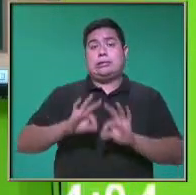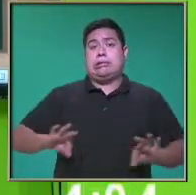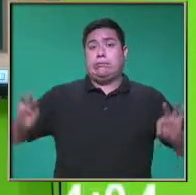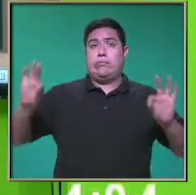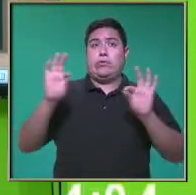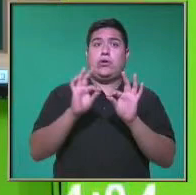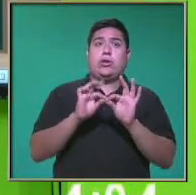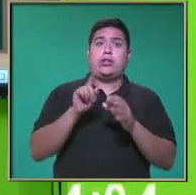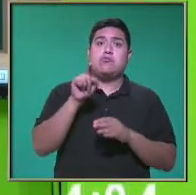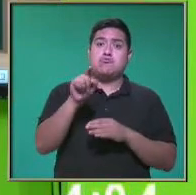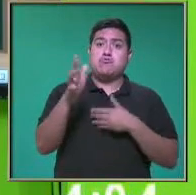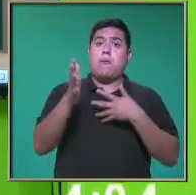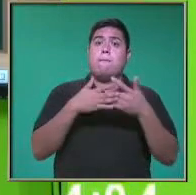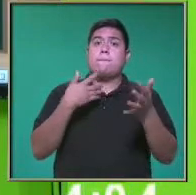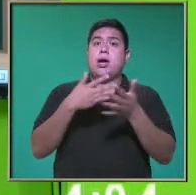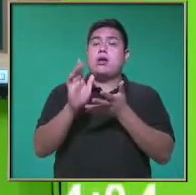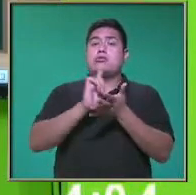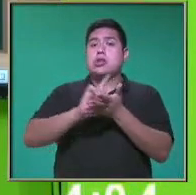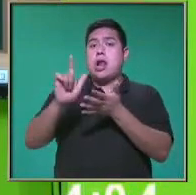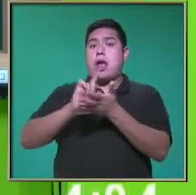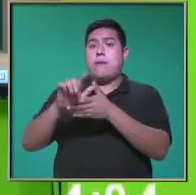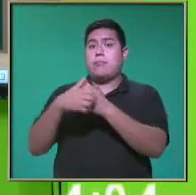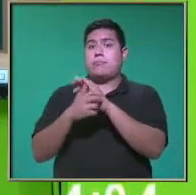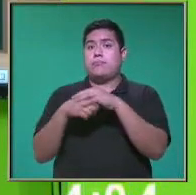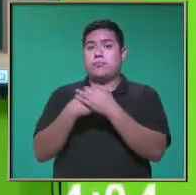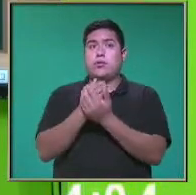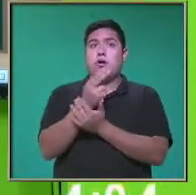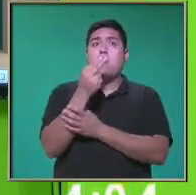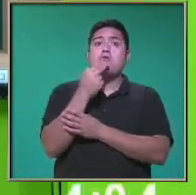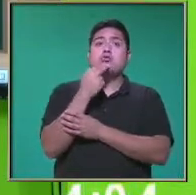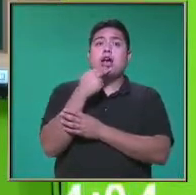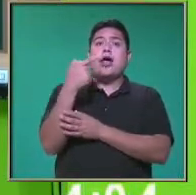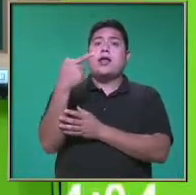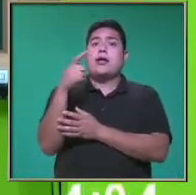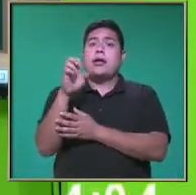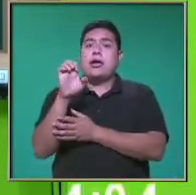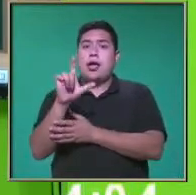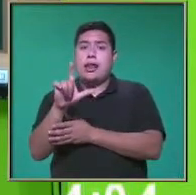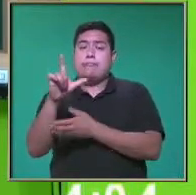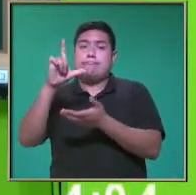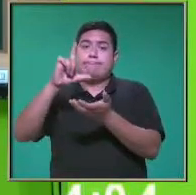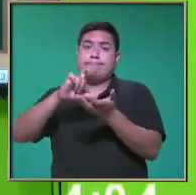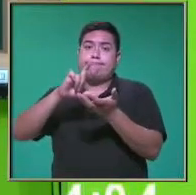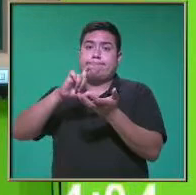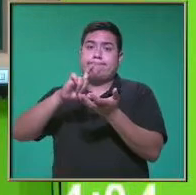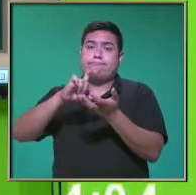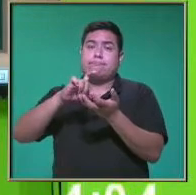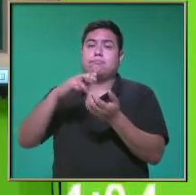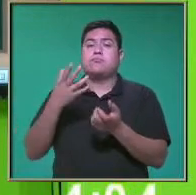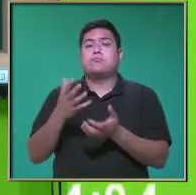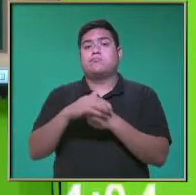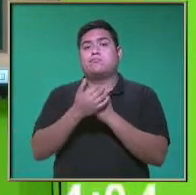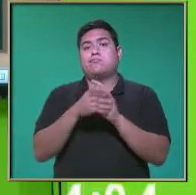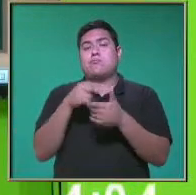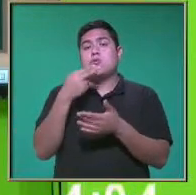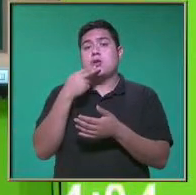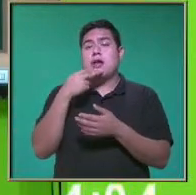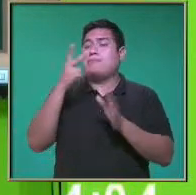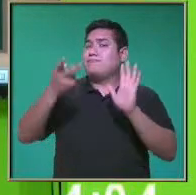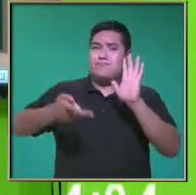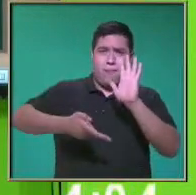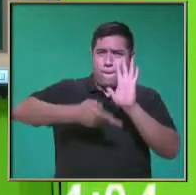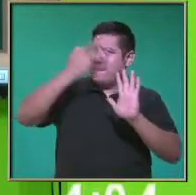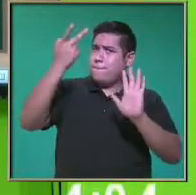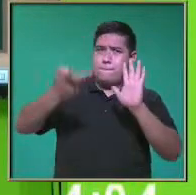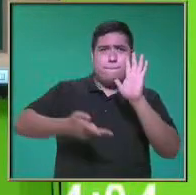ok, lo más importante, lavar nuestras manos o utilizar gel antibacterial. Esto te lo repetimos en cada clase porque son medidas que